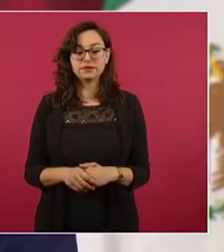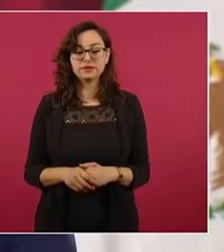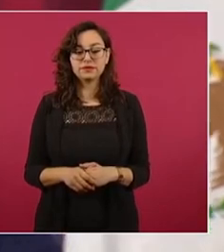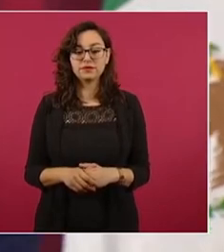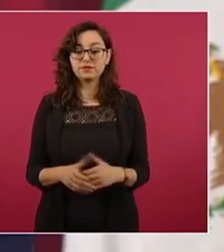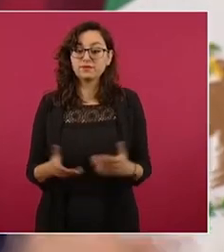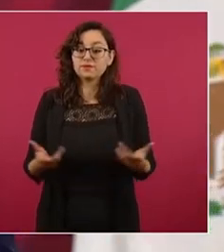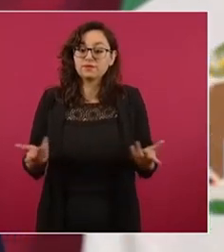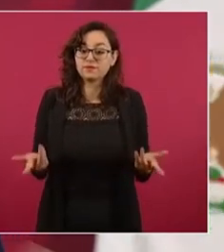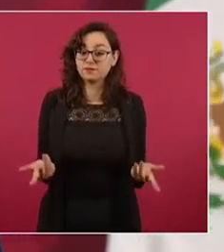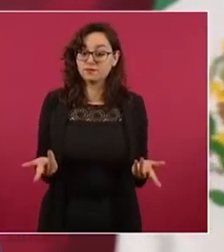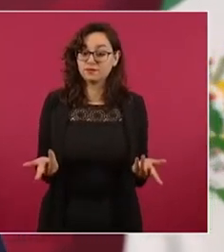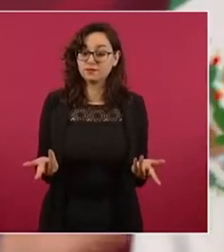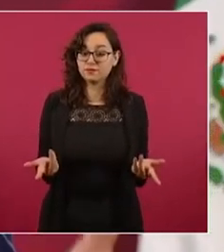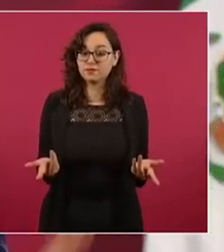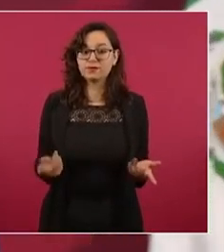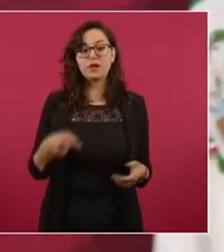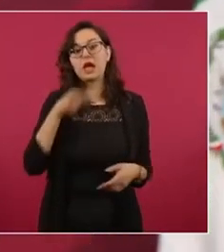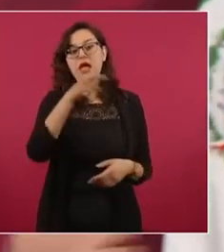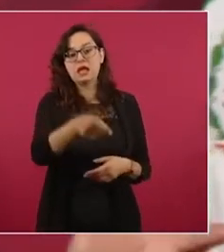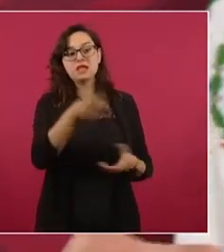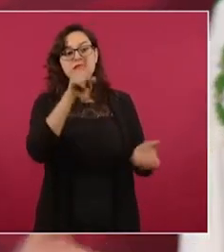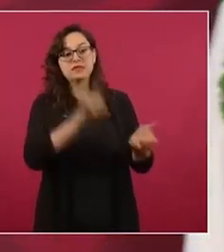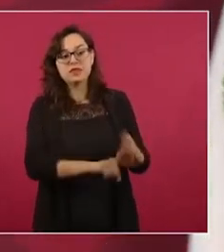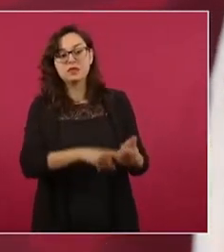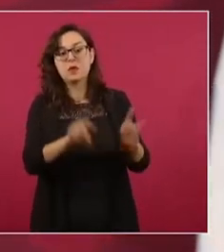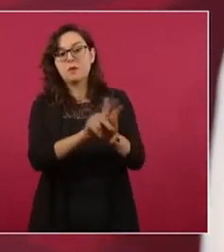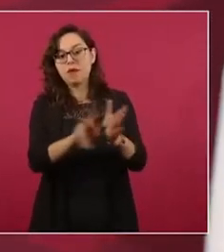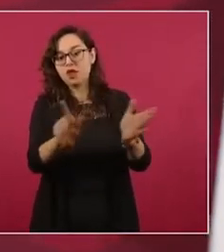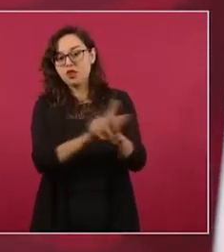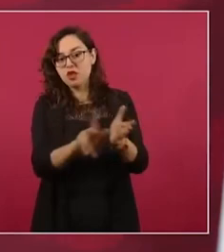O sea, que no es nada más el Reforma y el Universal, pues.